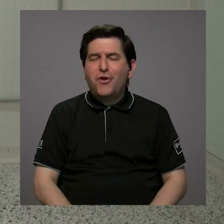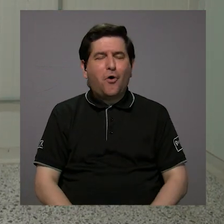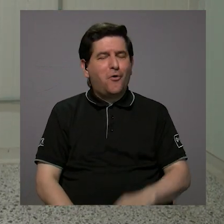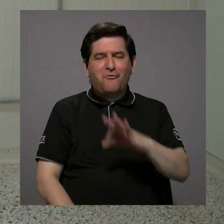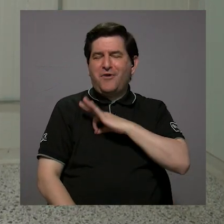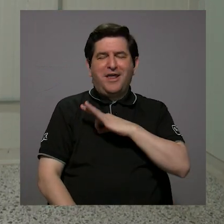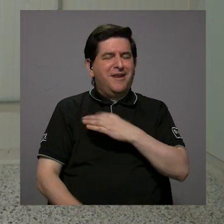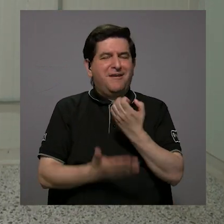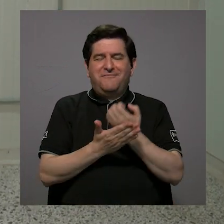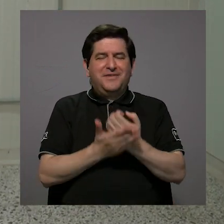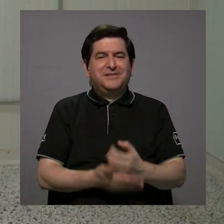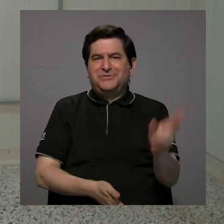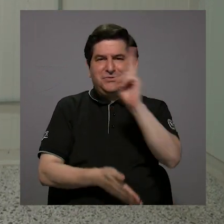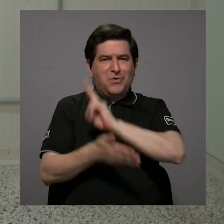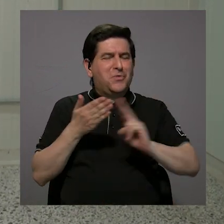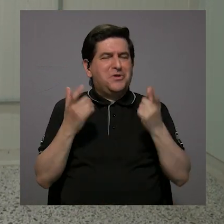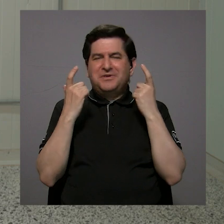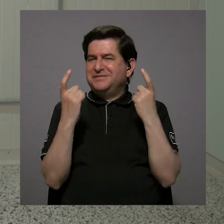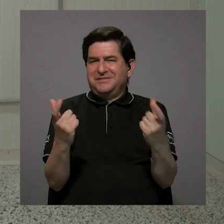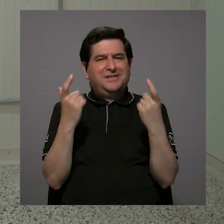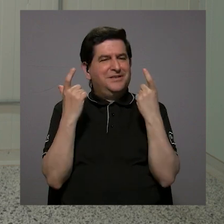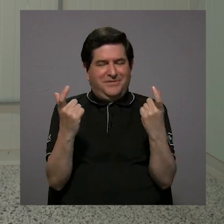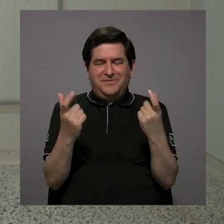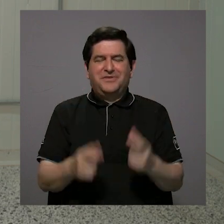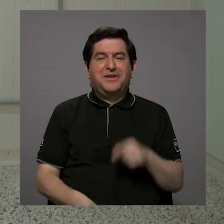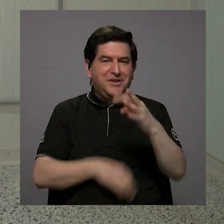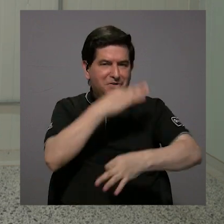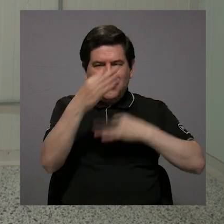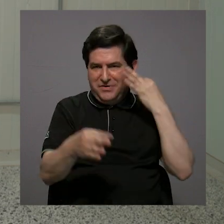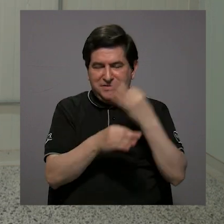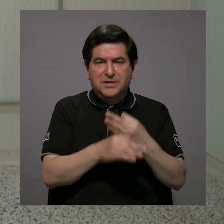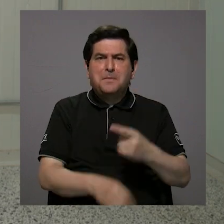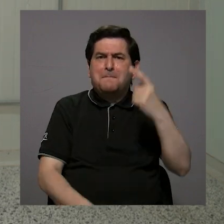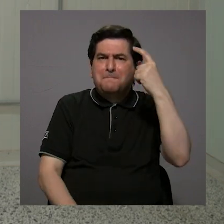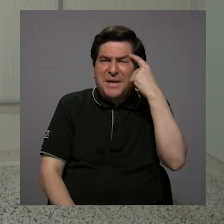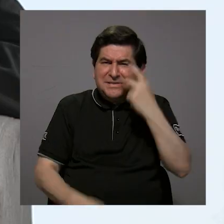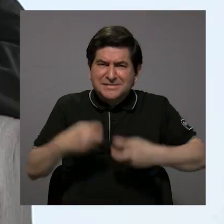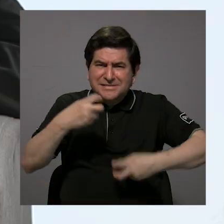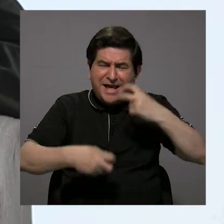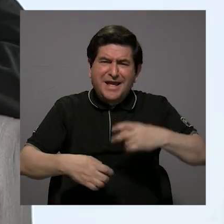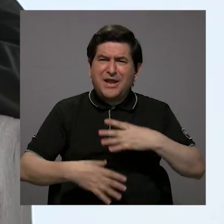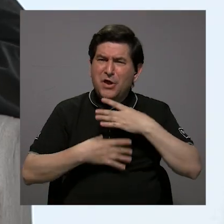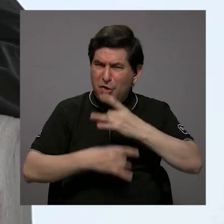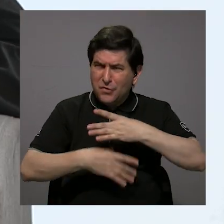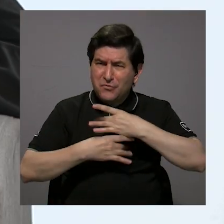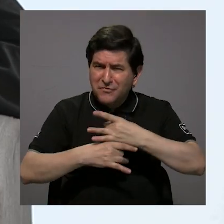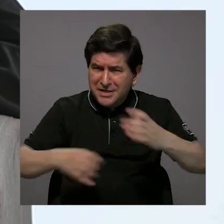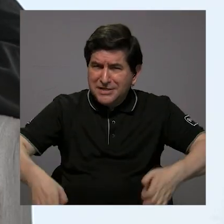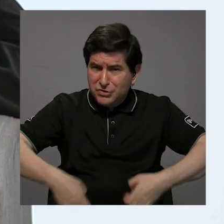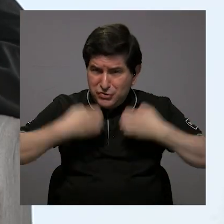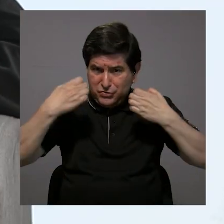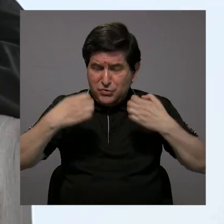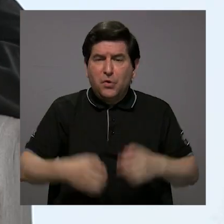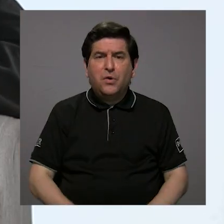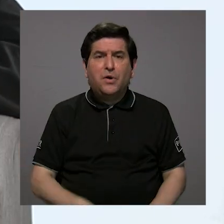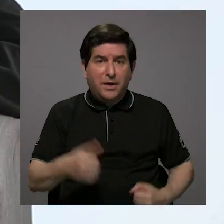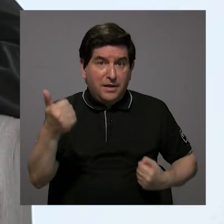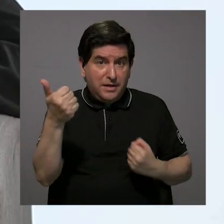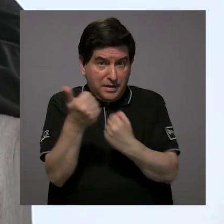para lucrar, no para que la universidad se enriquezca con este tipo de patrocinio. ¿Se podría pensar que hay un conflicto de interés al